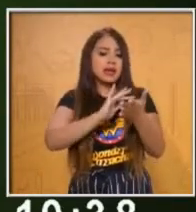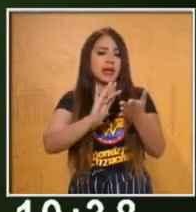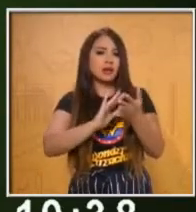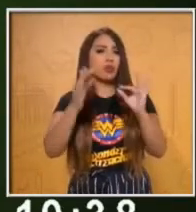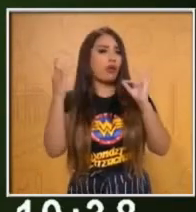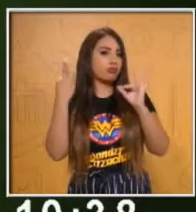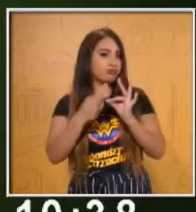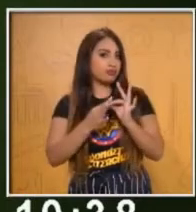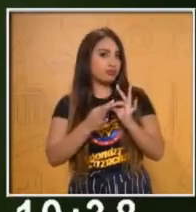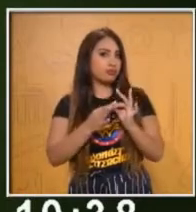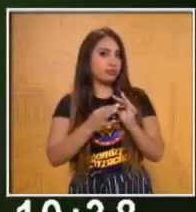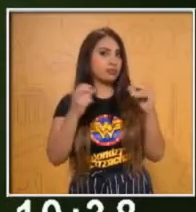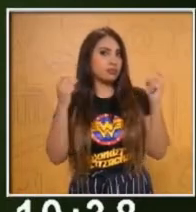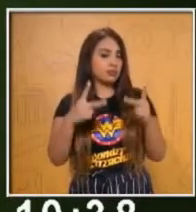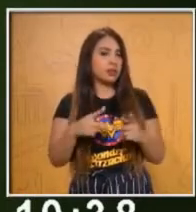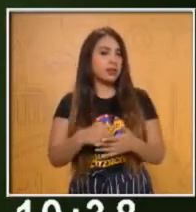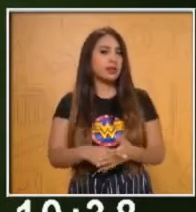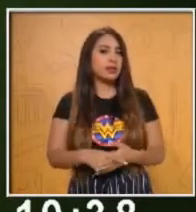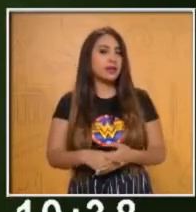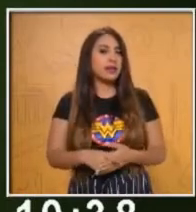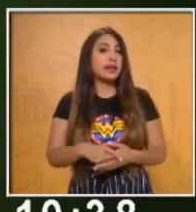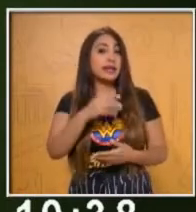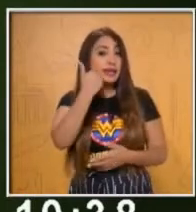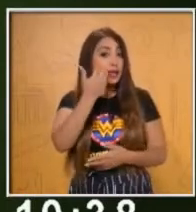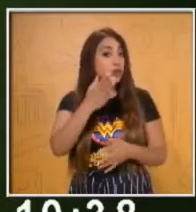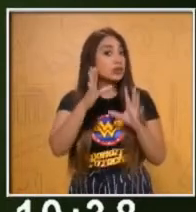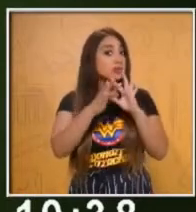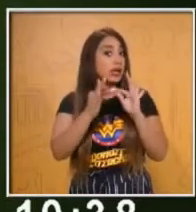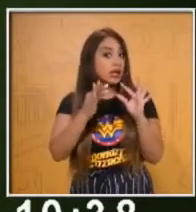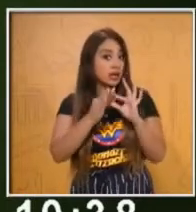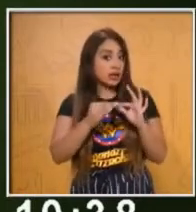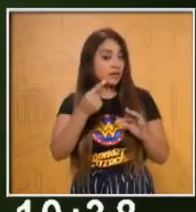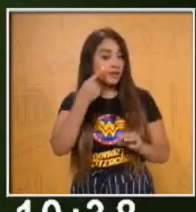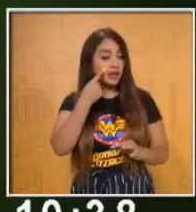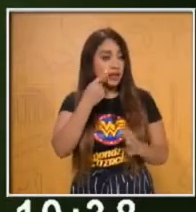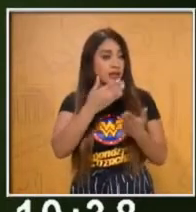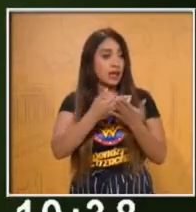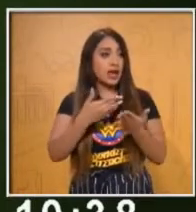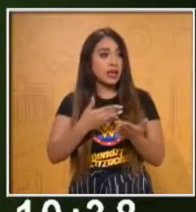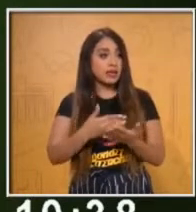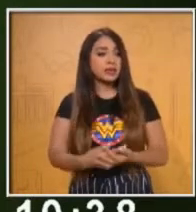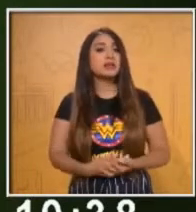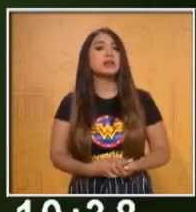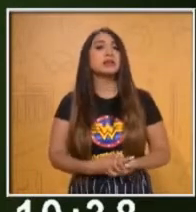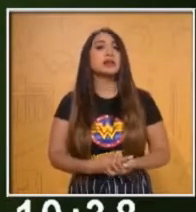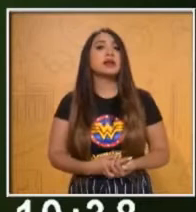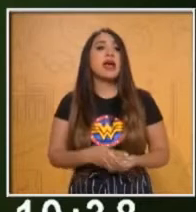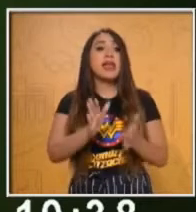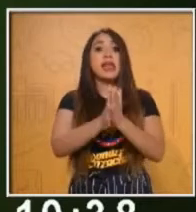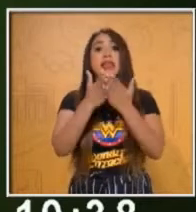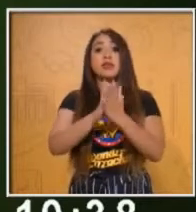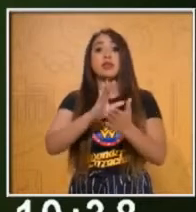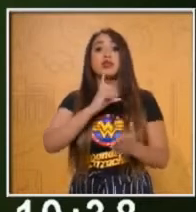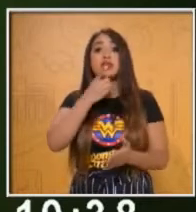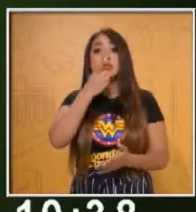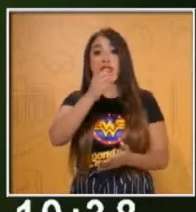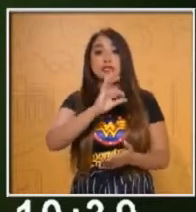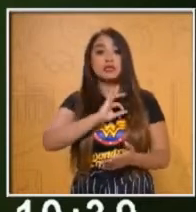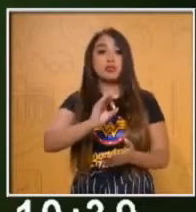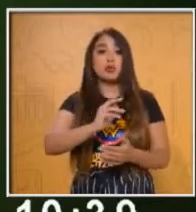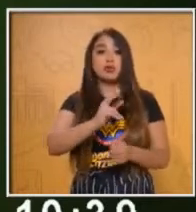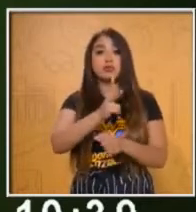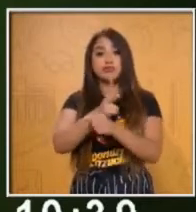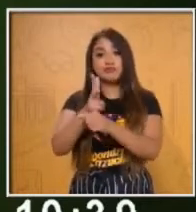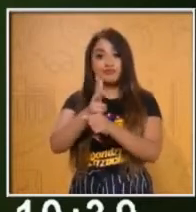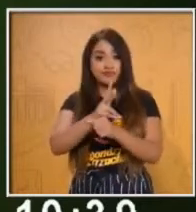la entonación. Pero para esto te quiero explicar algo. Aquí en el libro comenta que te puedes grabar con un aparato